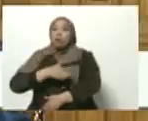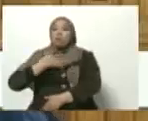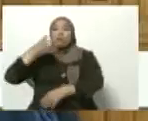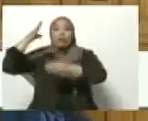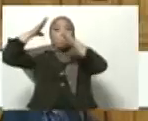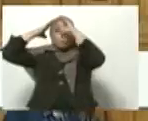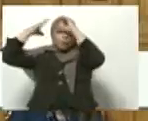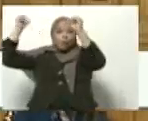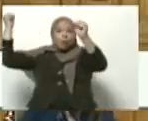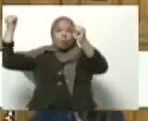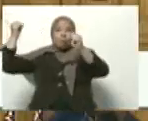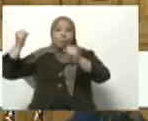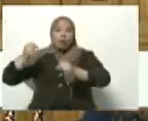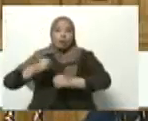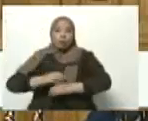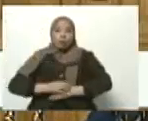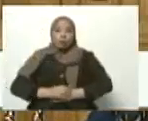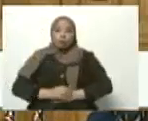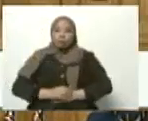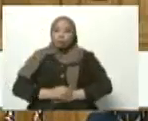Gracias.